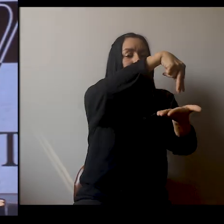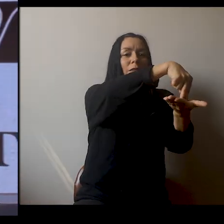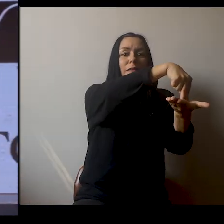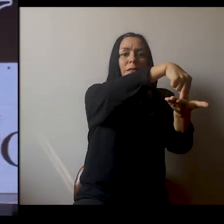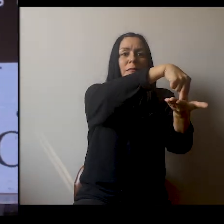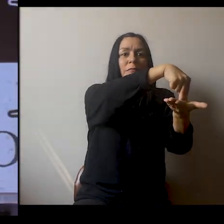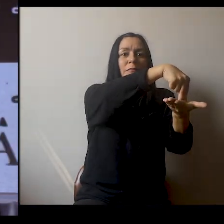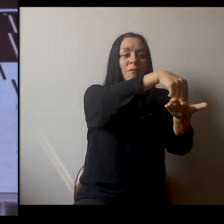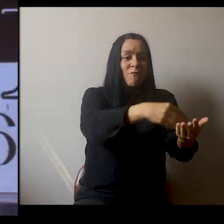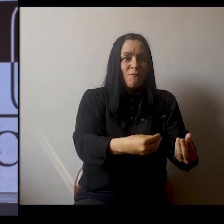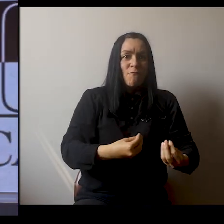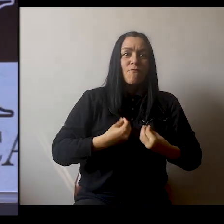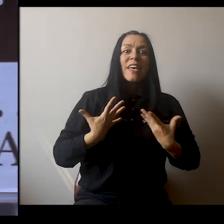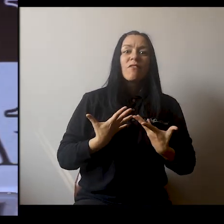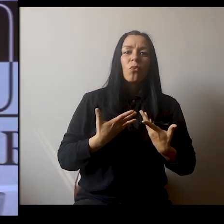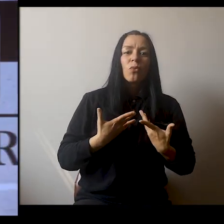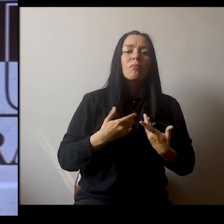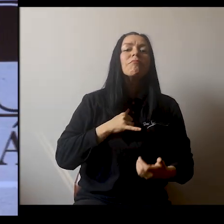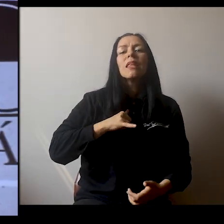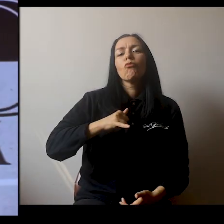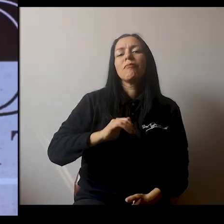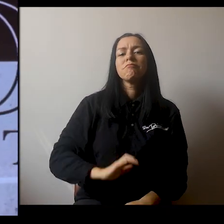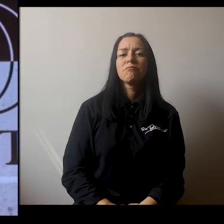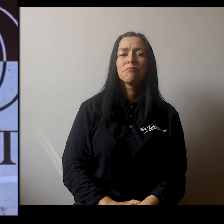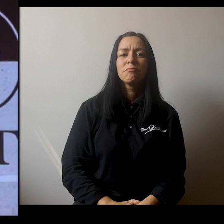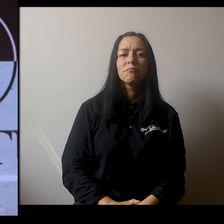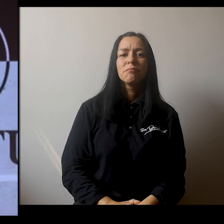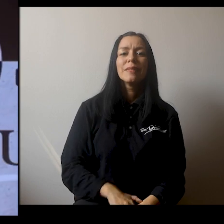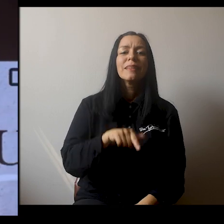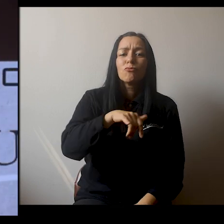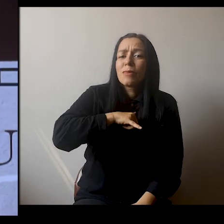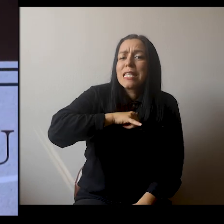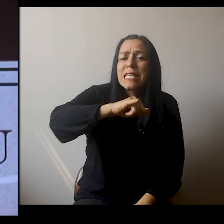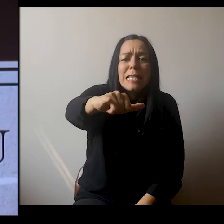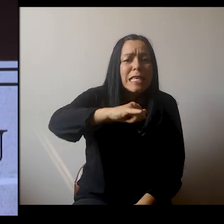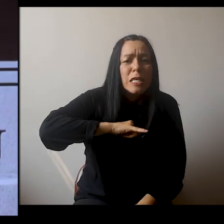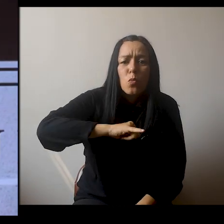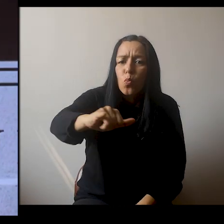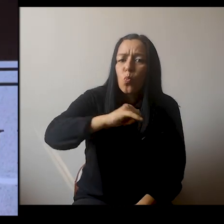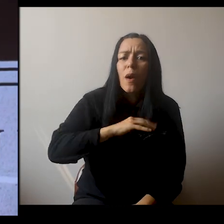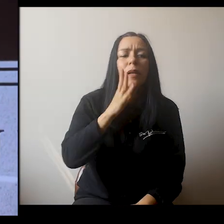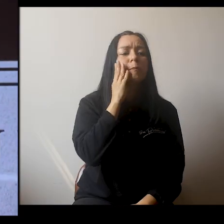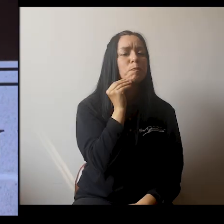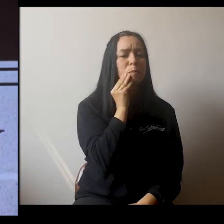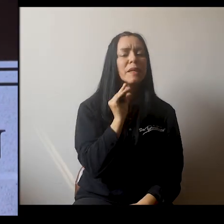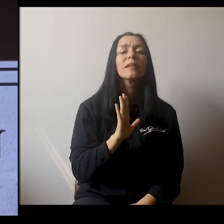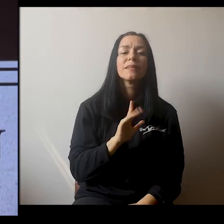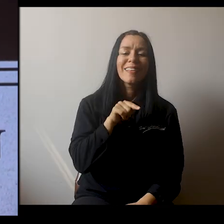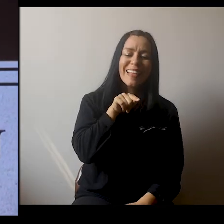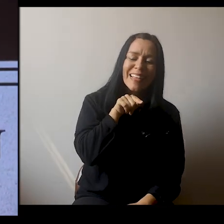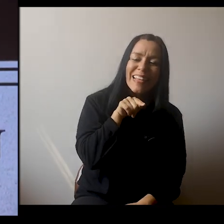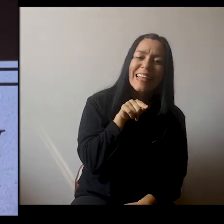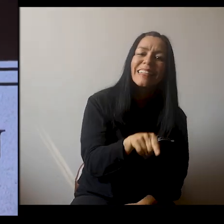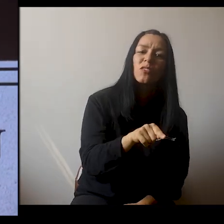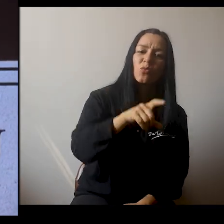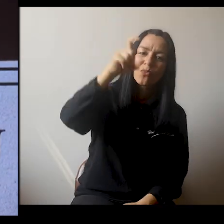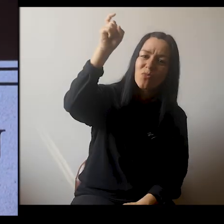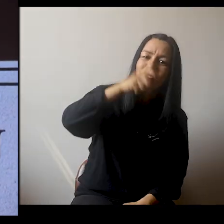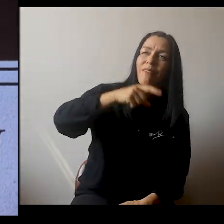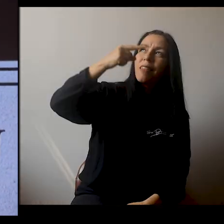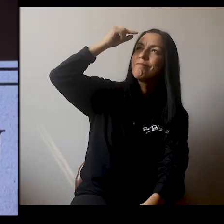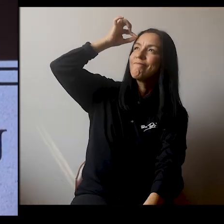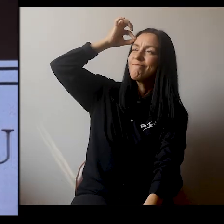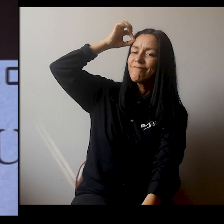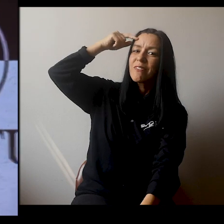le dio vida y lo resucitó. Eso es lo que Jesús está diciendo, que eso es lo que nos va a pasar a nosotros, y esto es lo